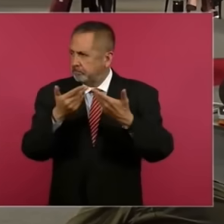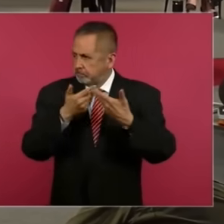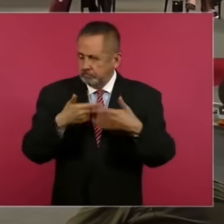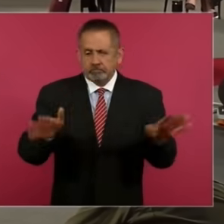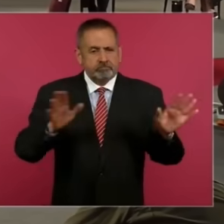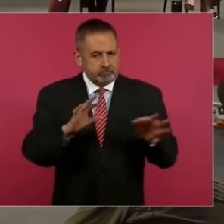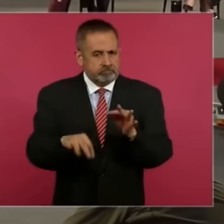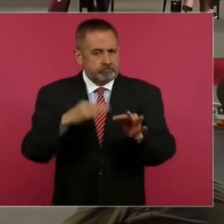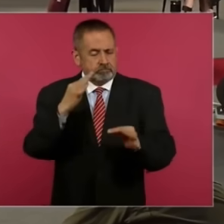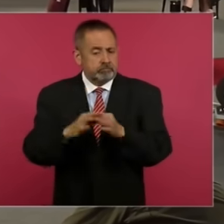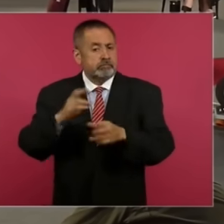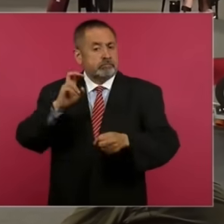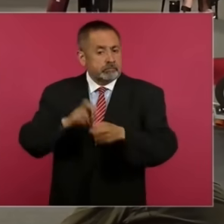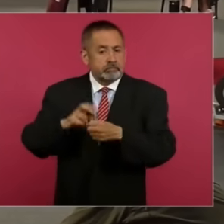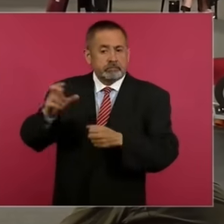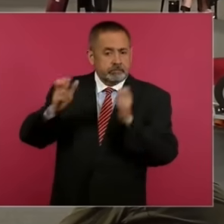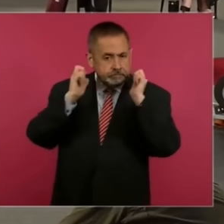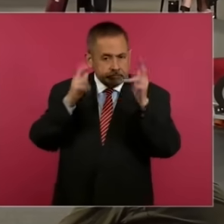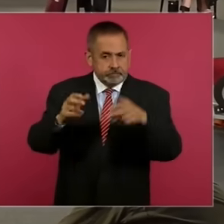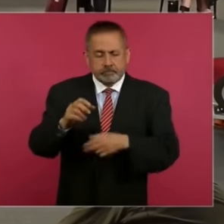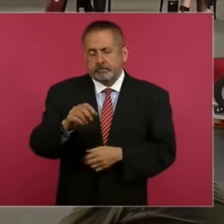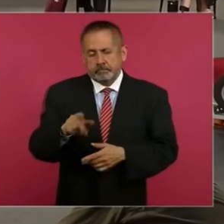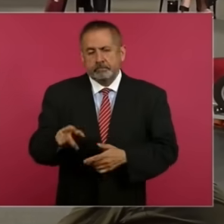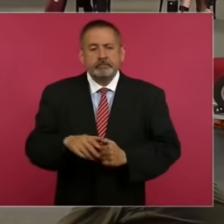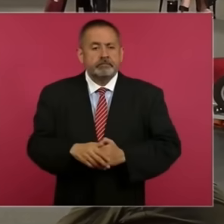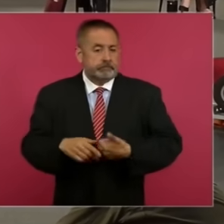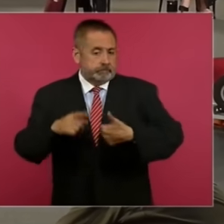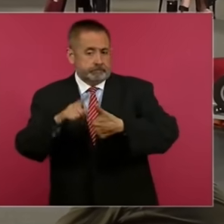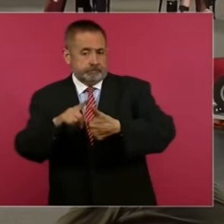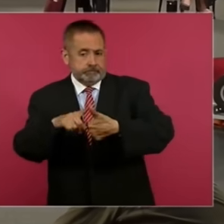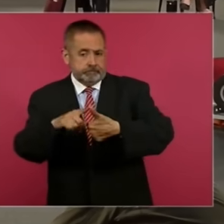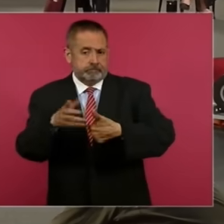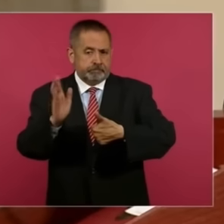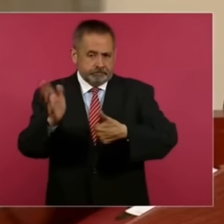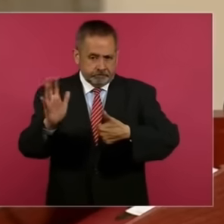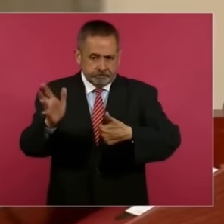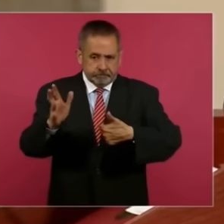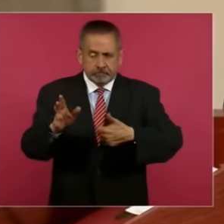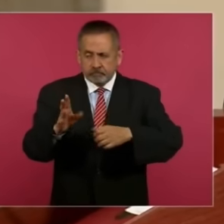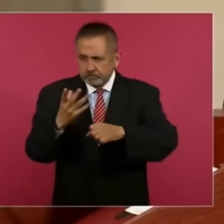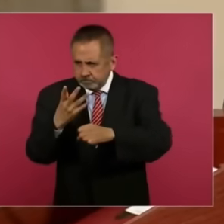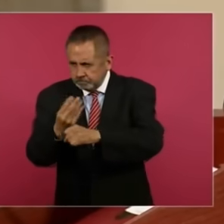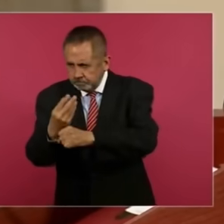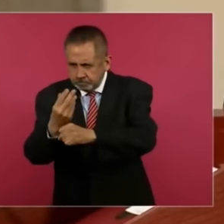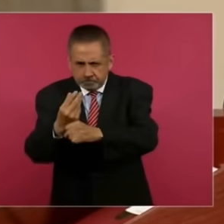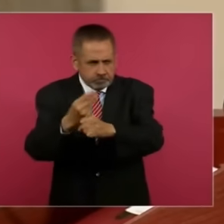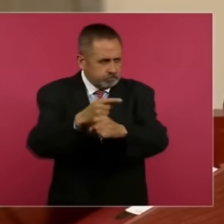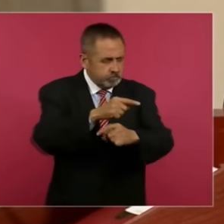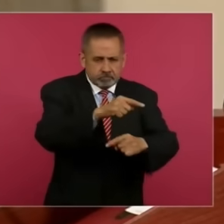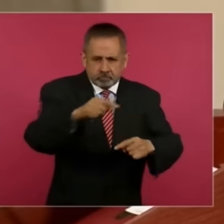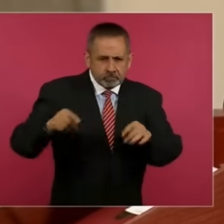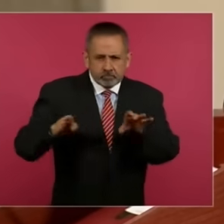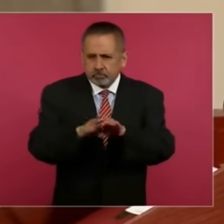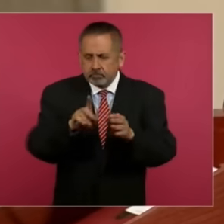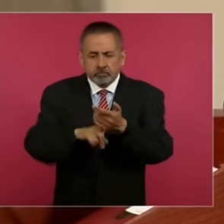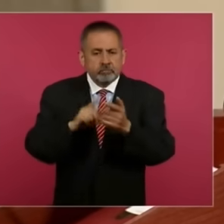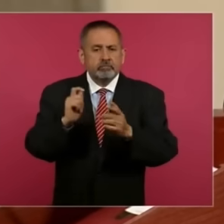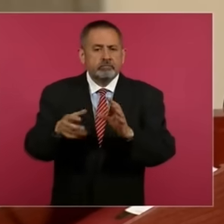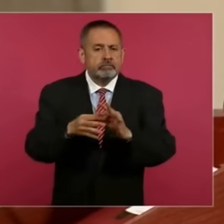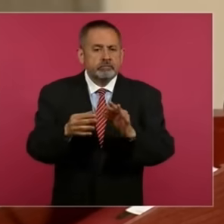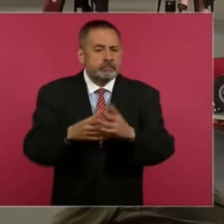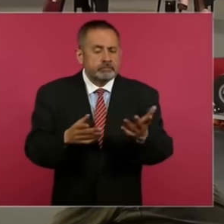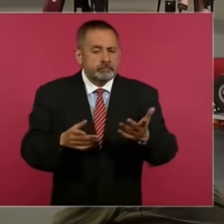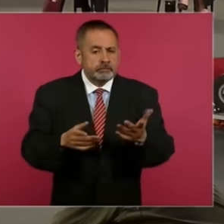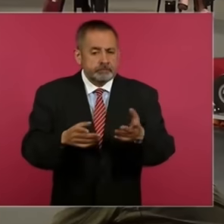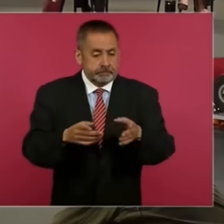Sabinalito, en Chiapas. 6, se realizaron trabajos de acondicionamiento y reparación